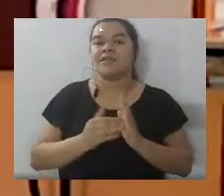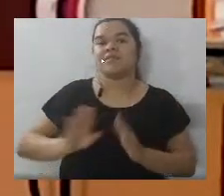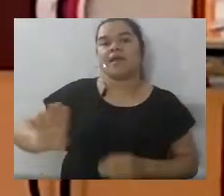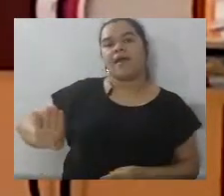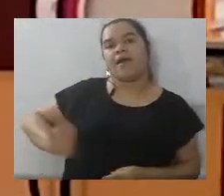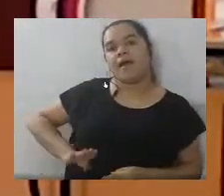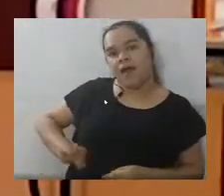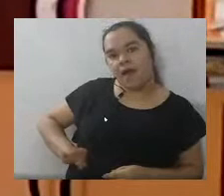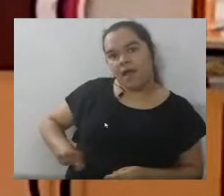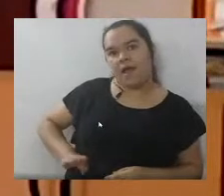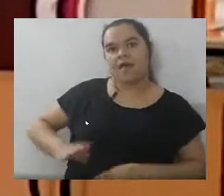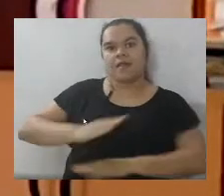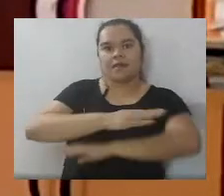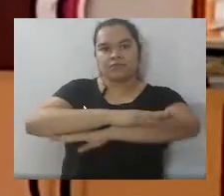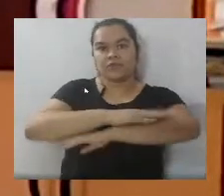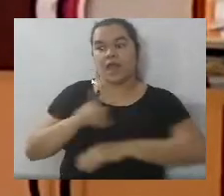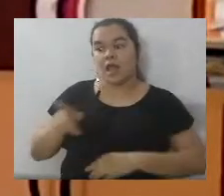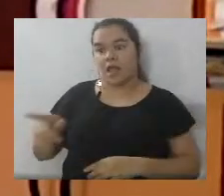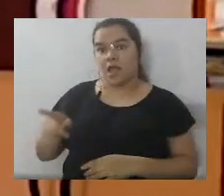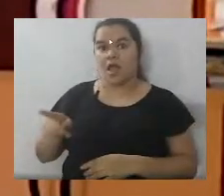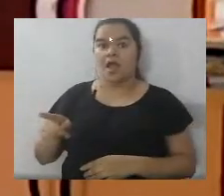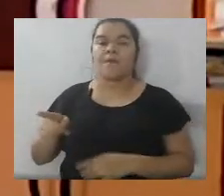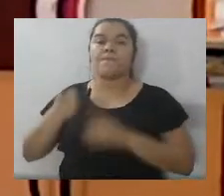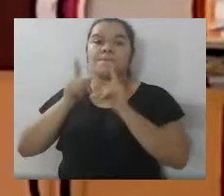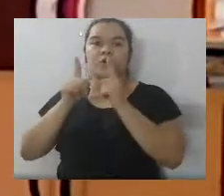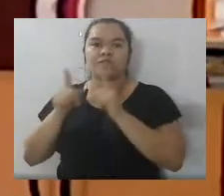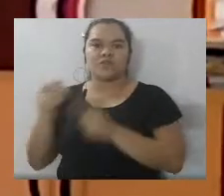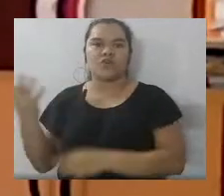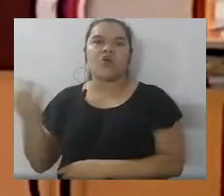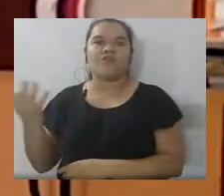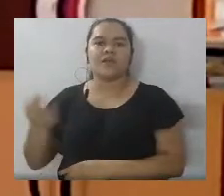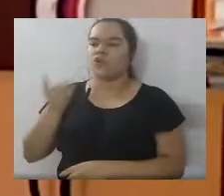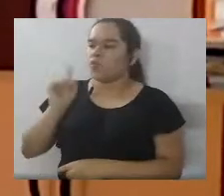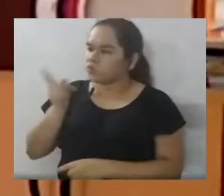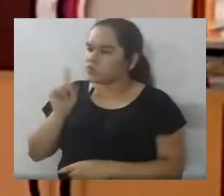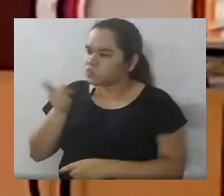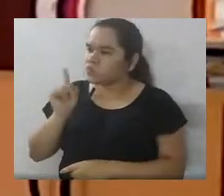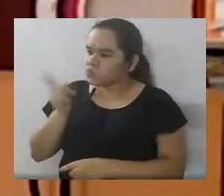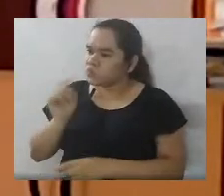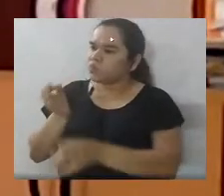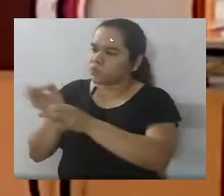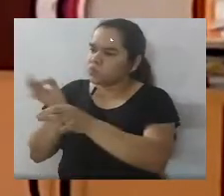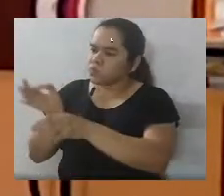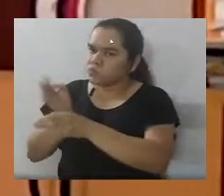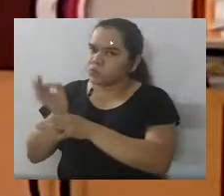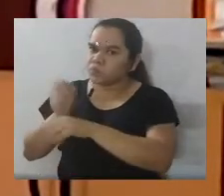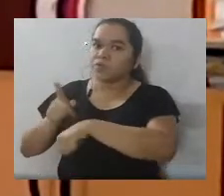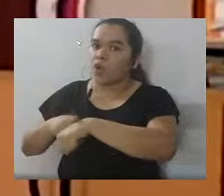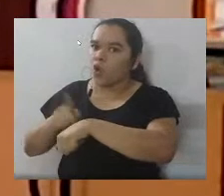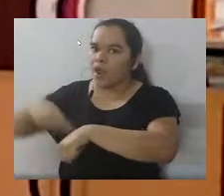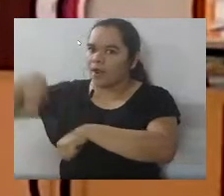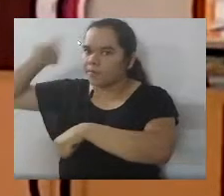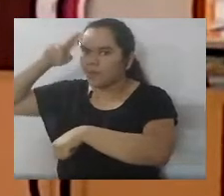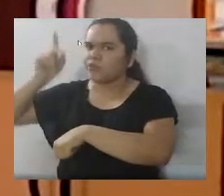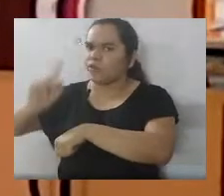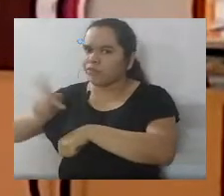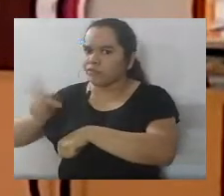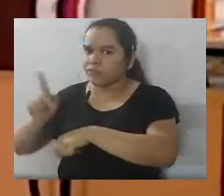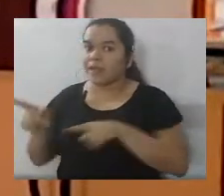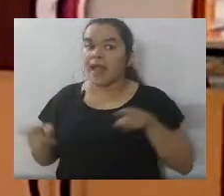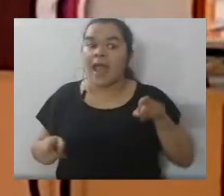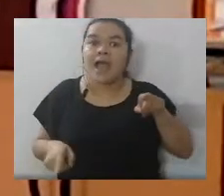docente primario, secundario, frente a sus estudiantes, no es la misma que la que tiene la universidad. En la universidad